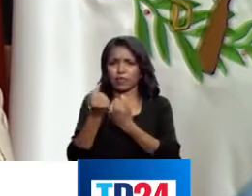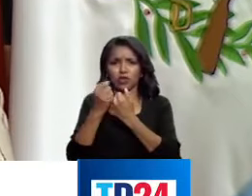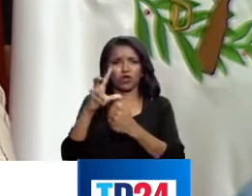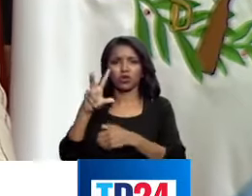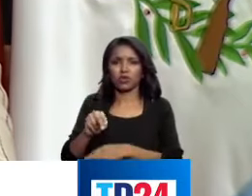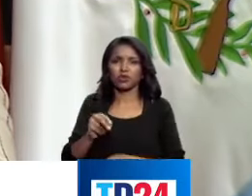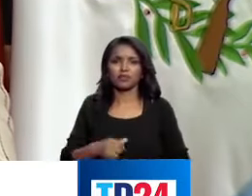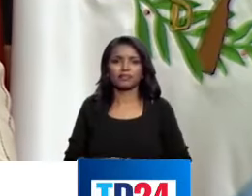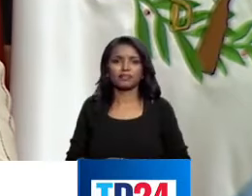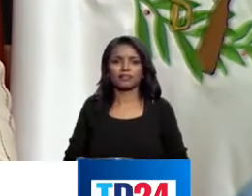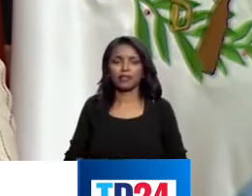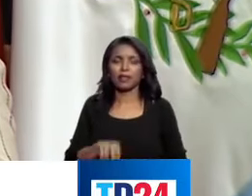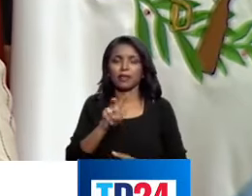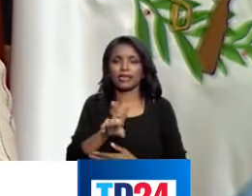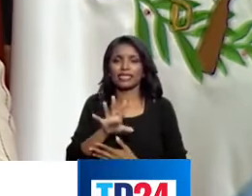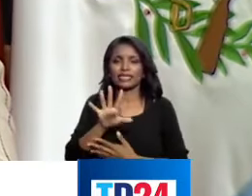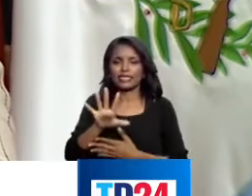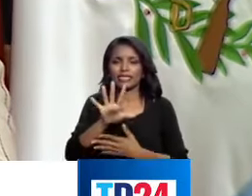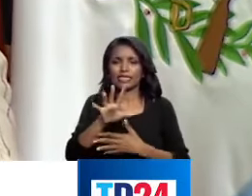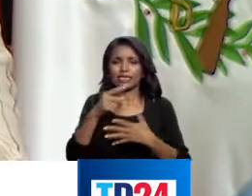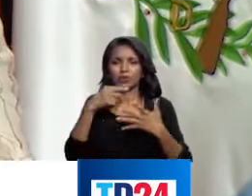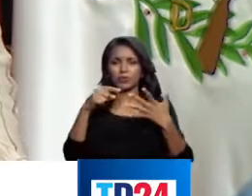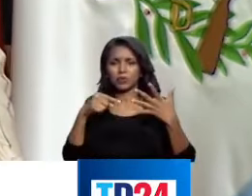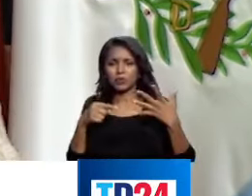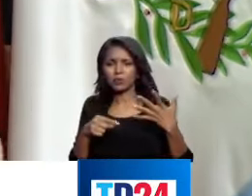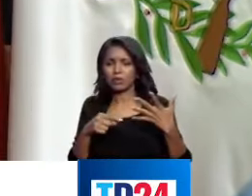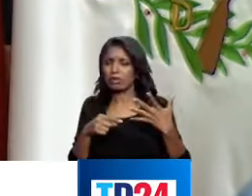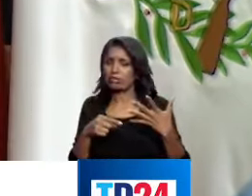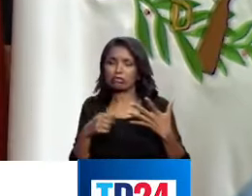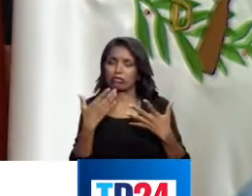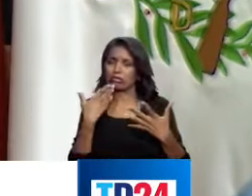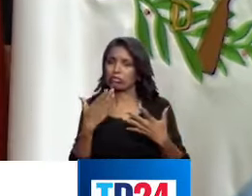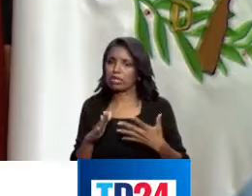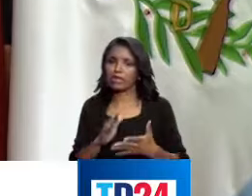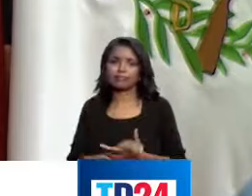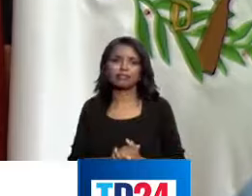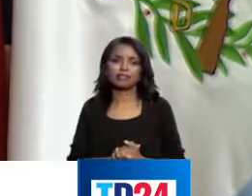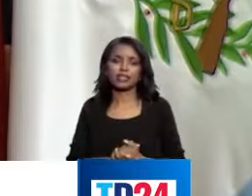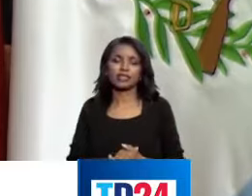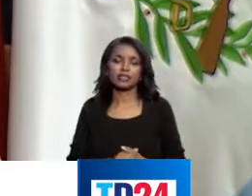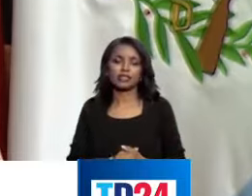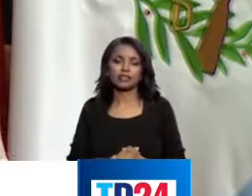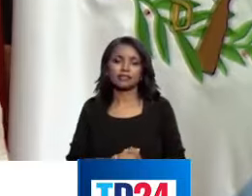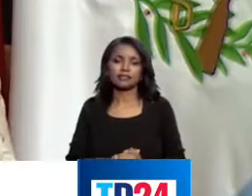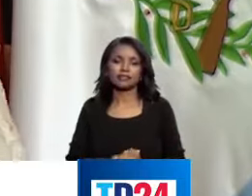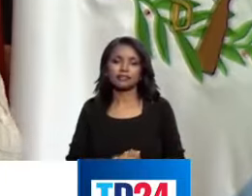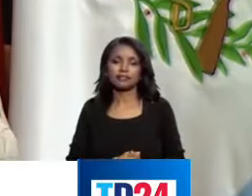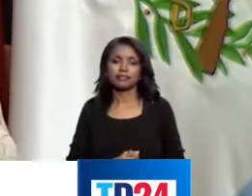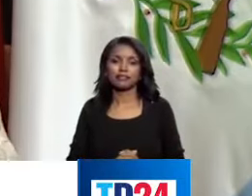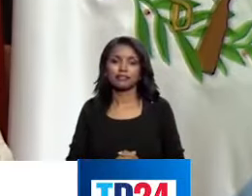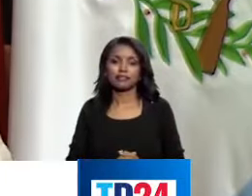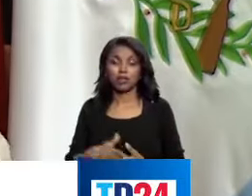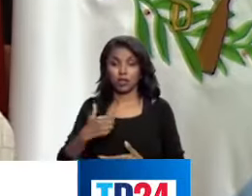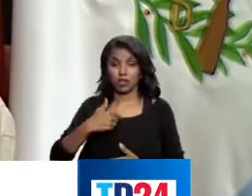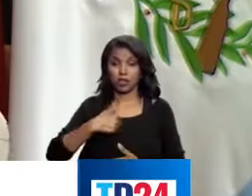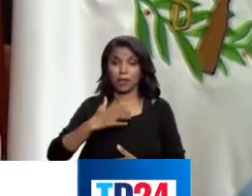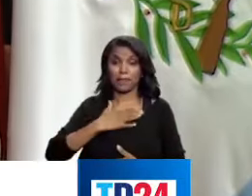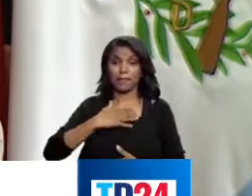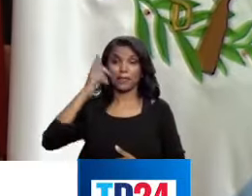que lesionaron 25 artículos de la Constitución. Eso es lo primero. Yo